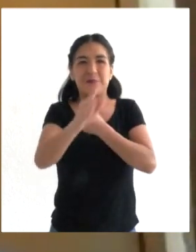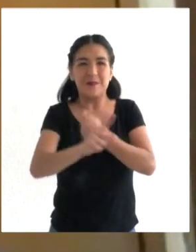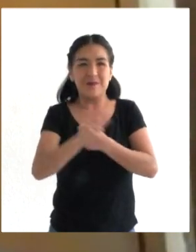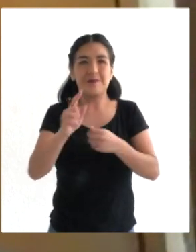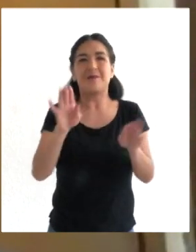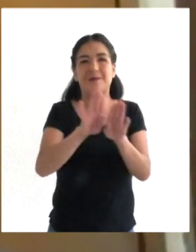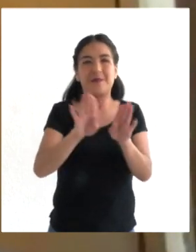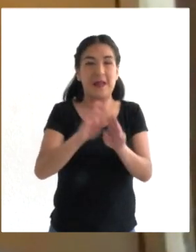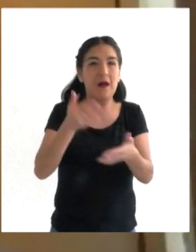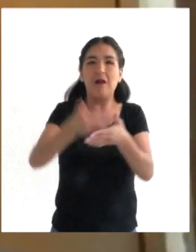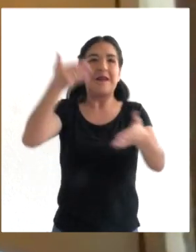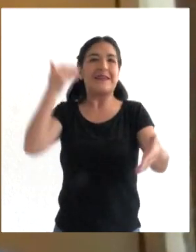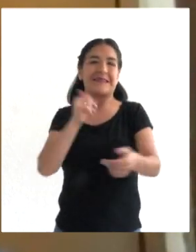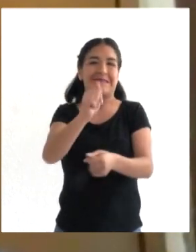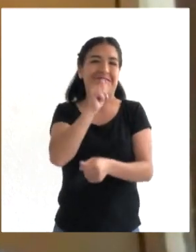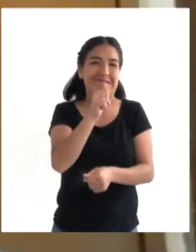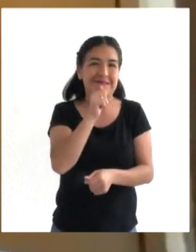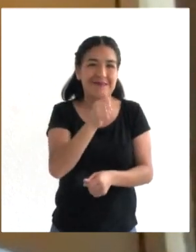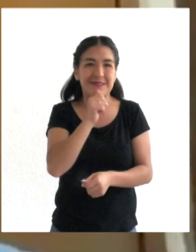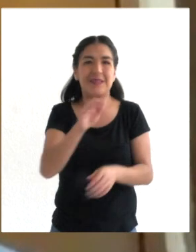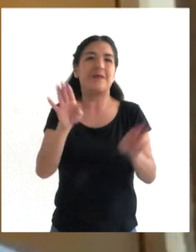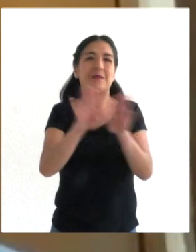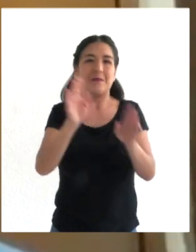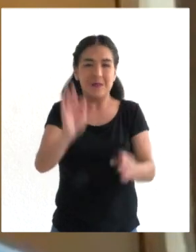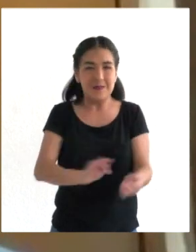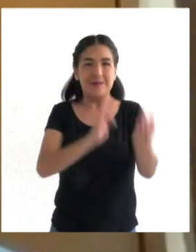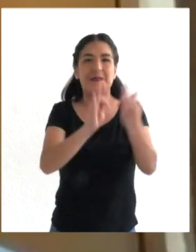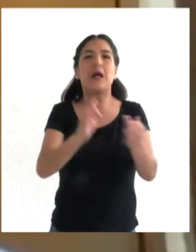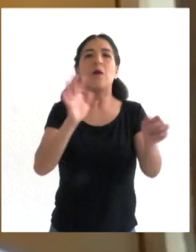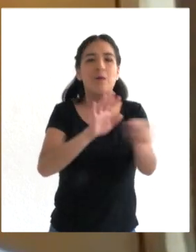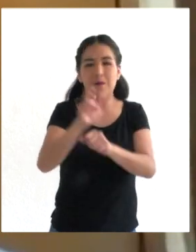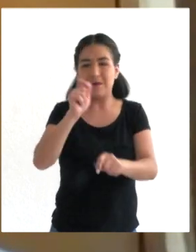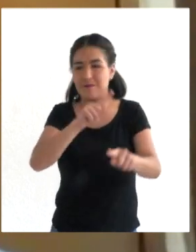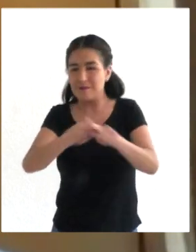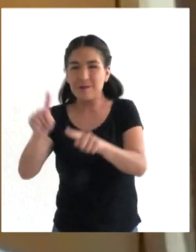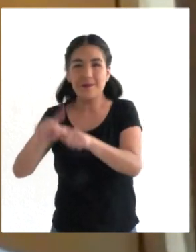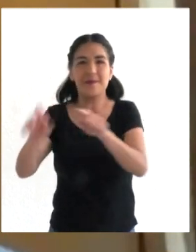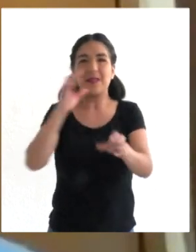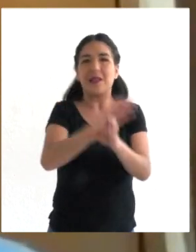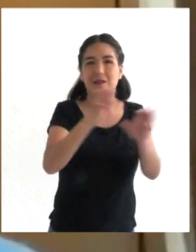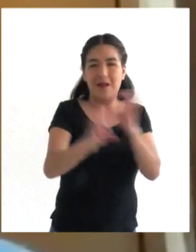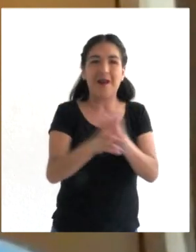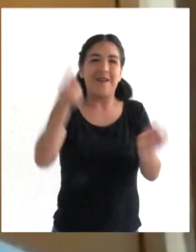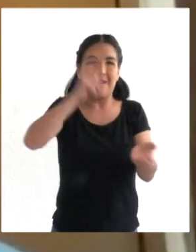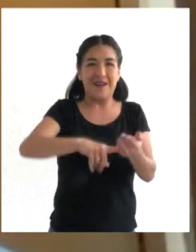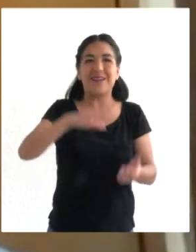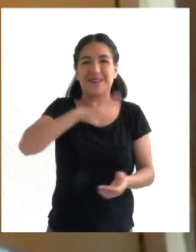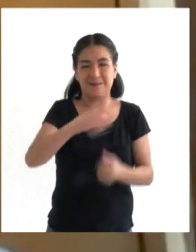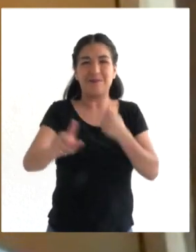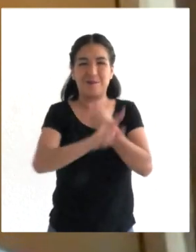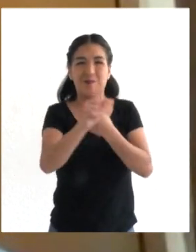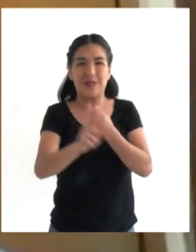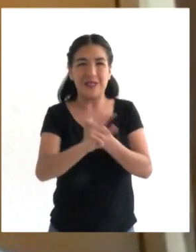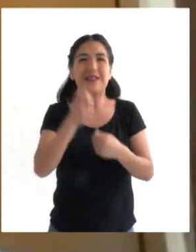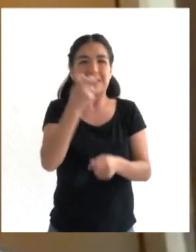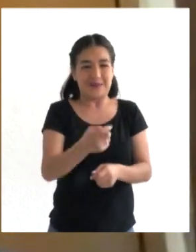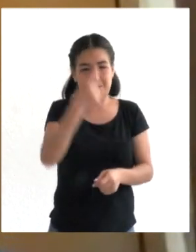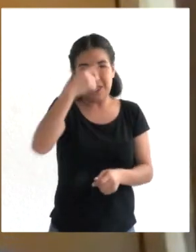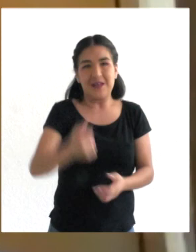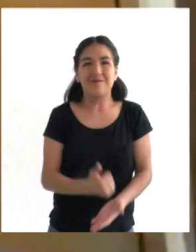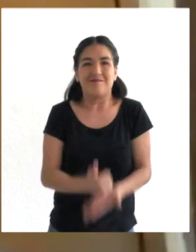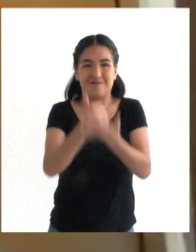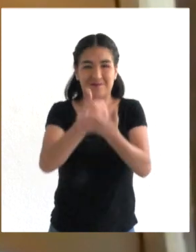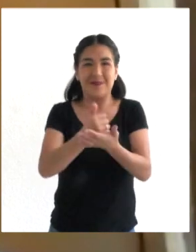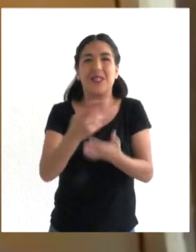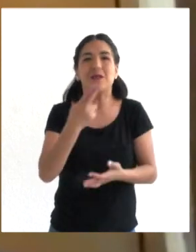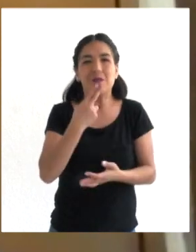hubiéramos enfrentado antes? Pero también, ¿qué componentes tiene el problema para el cual sí tenemos herramientas? A lo